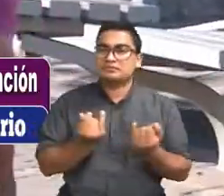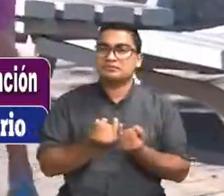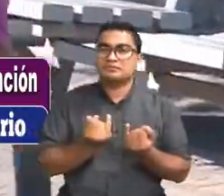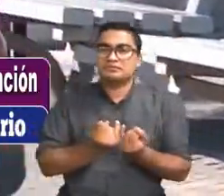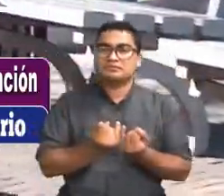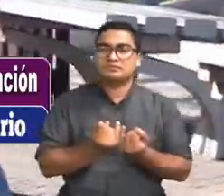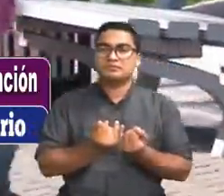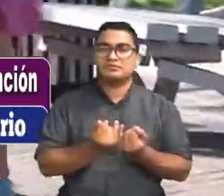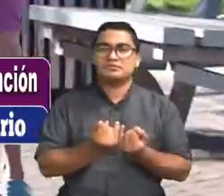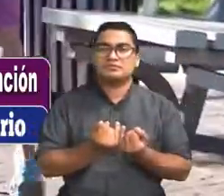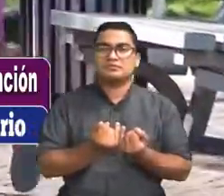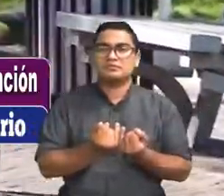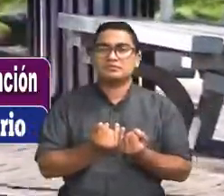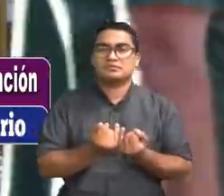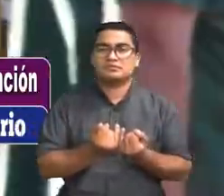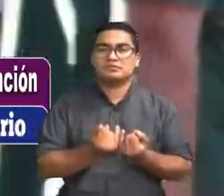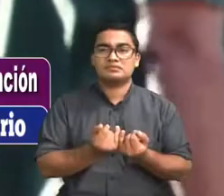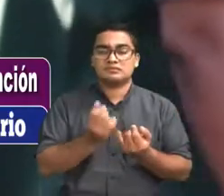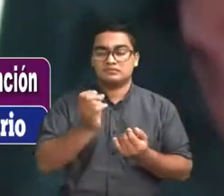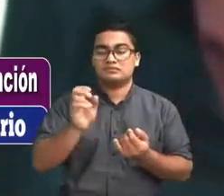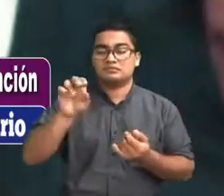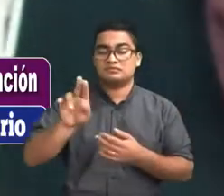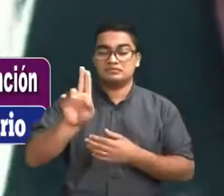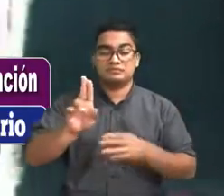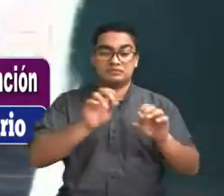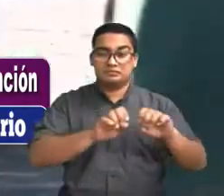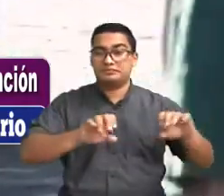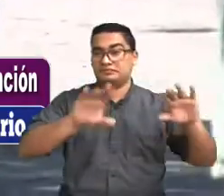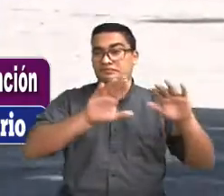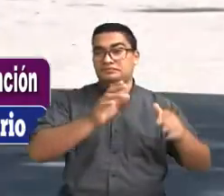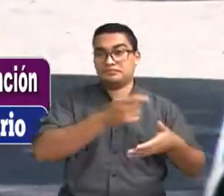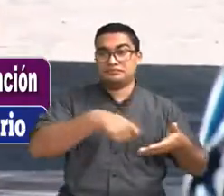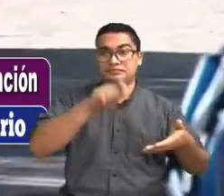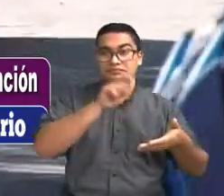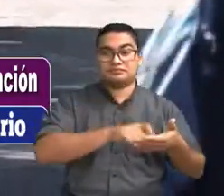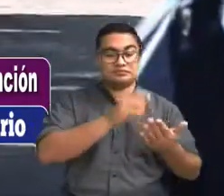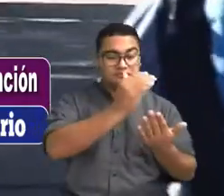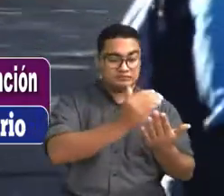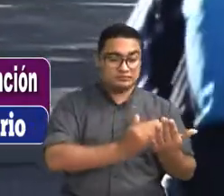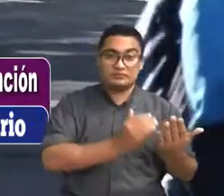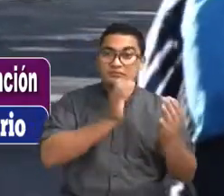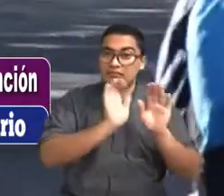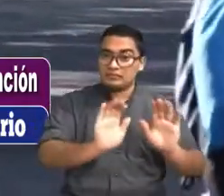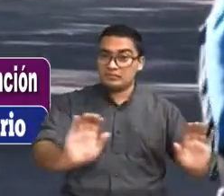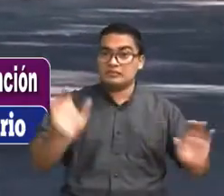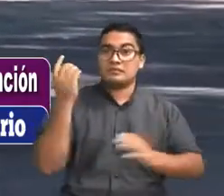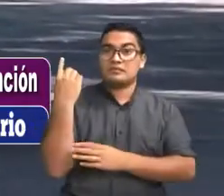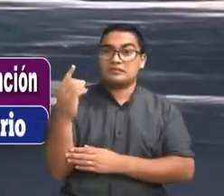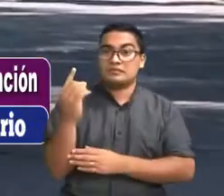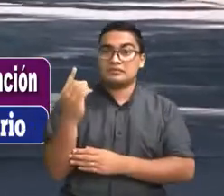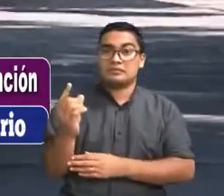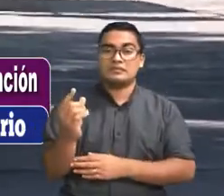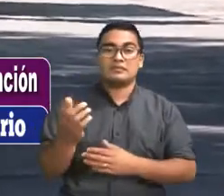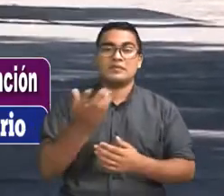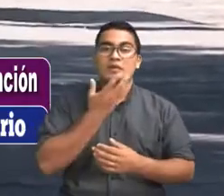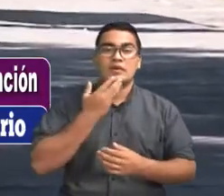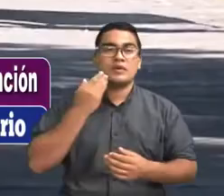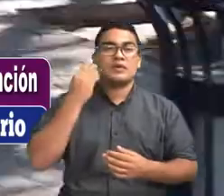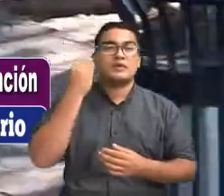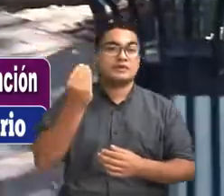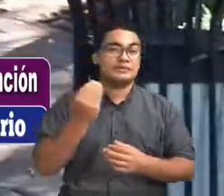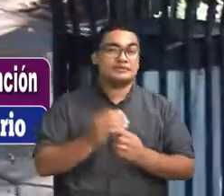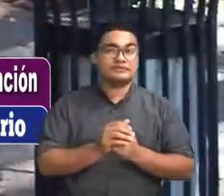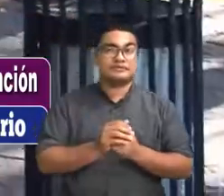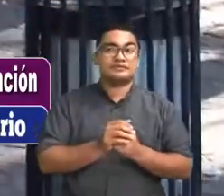decir, la Convención de la Niñez, de los Derechos de la Niñez y la Adolescencia,